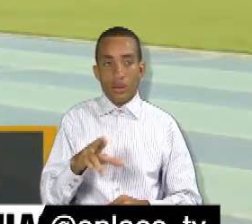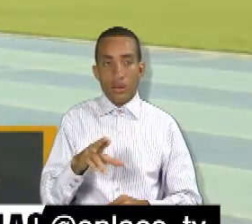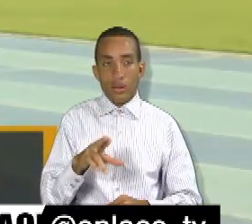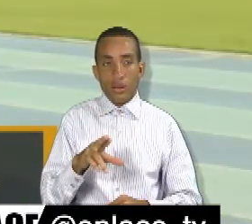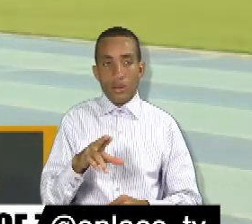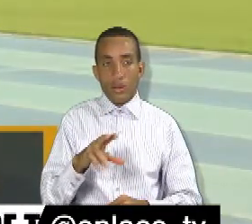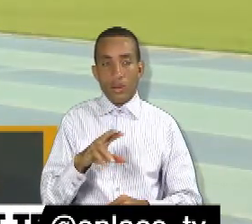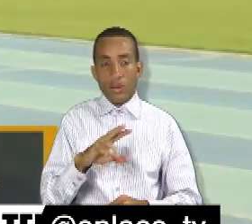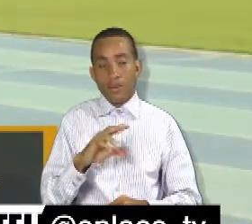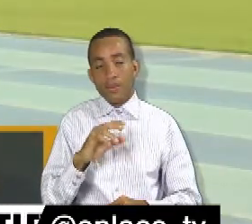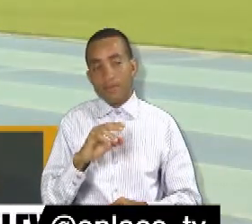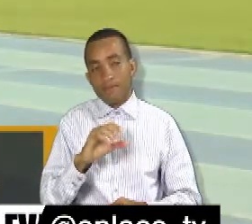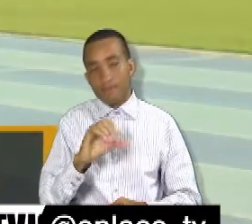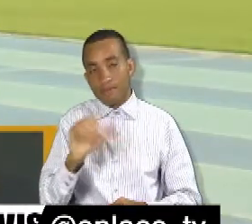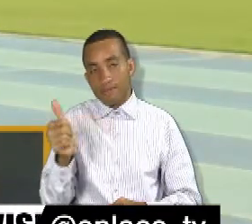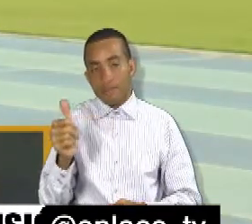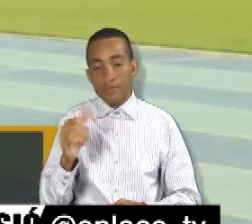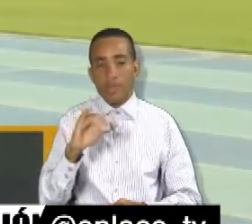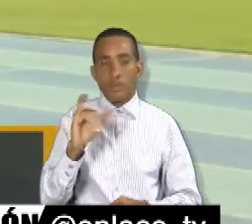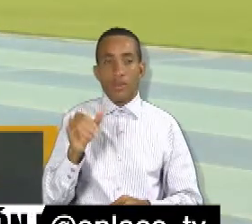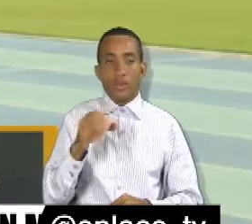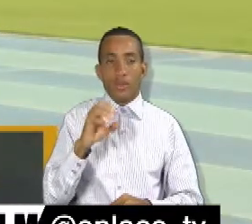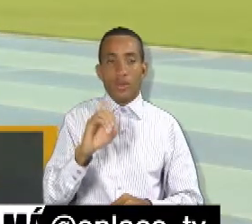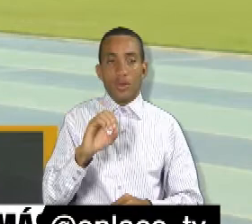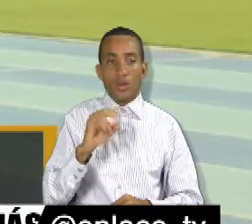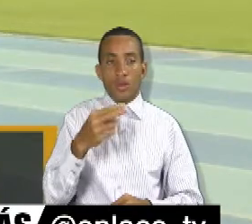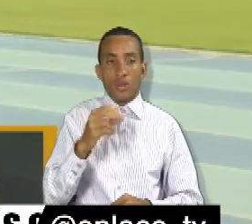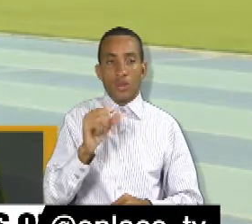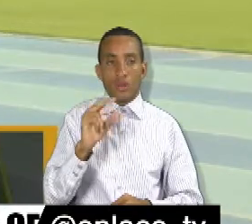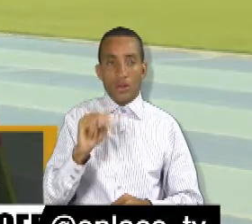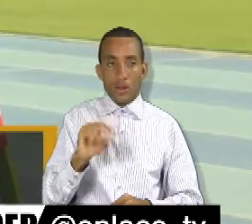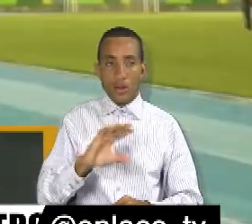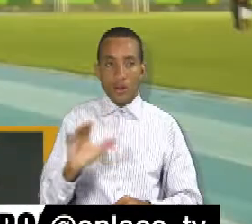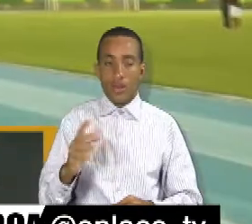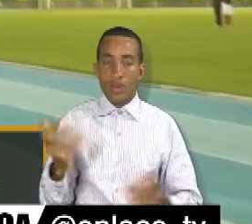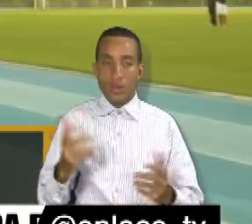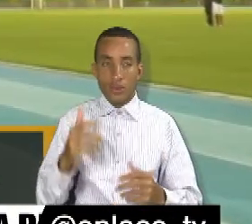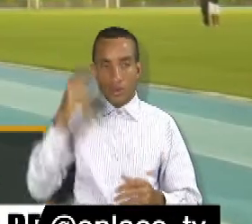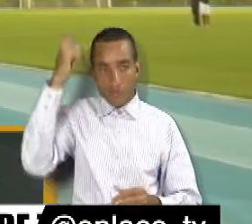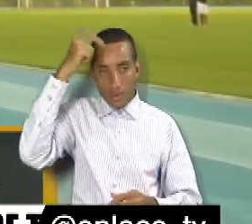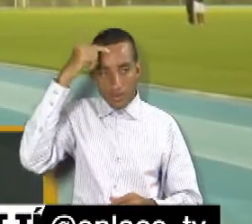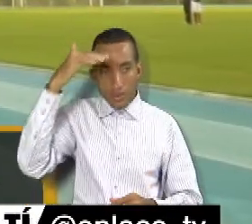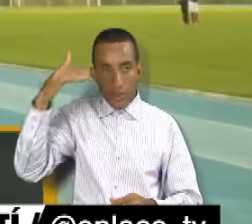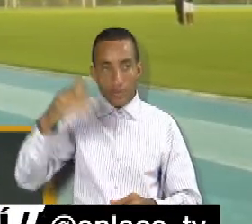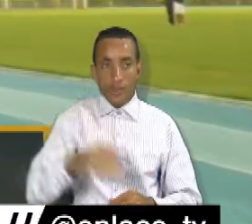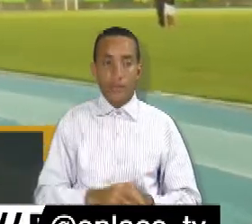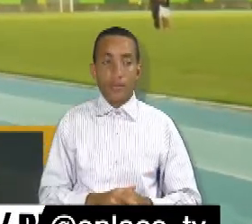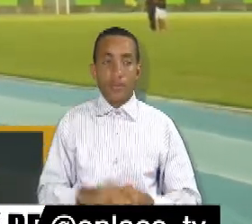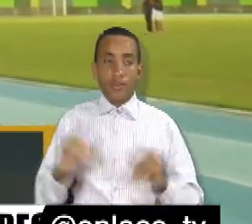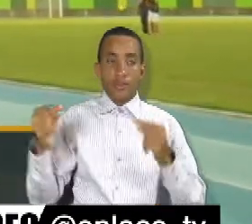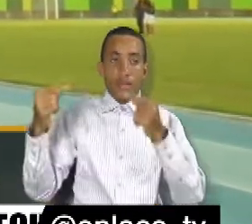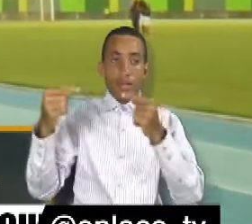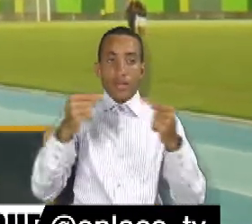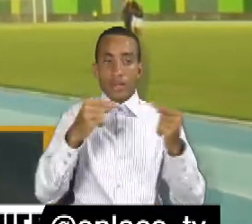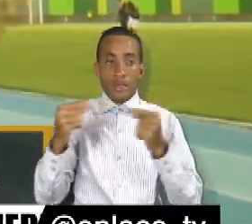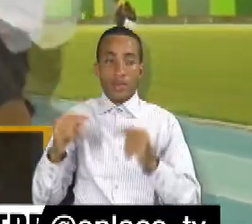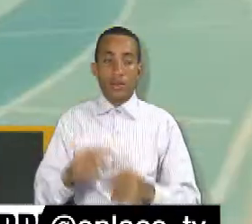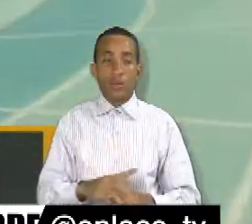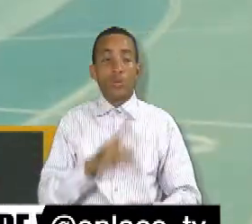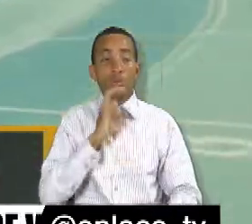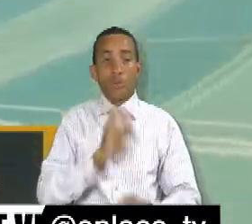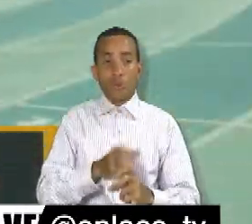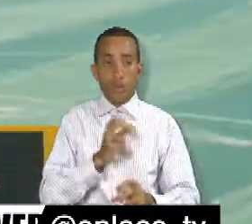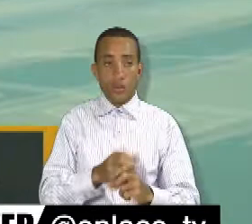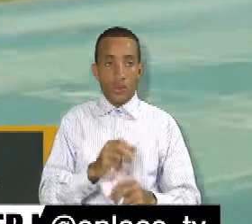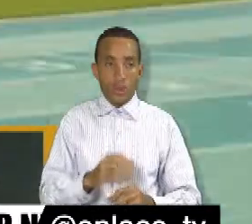profesor Johan, que estuvo pendiente de mí en la ciudad de Cartagena. Asegura que sus contrincantes no se la dejaron fácil, sin embargo